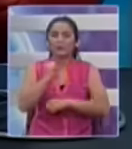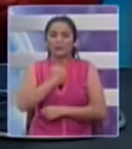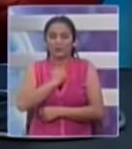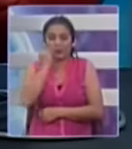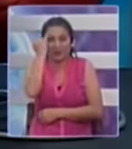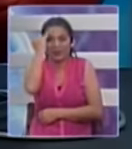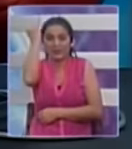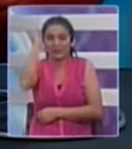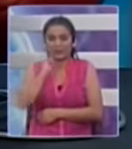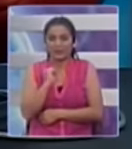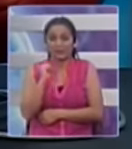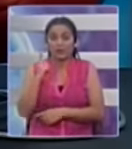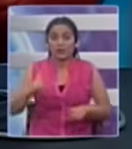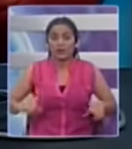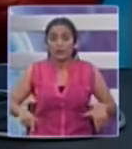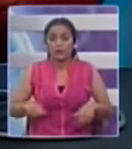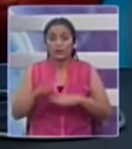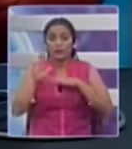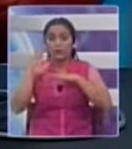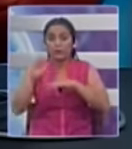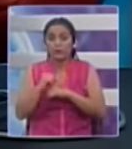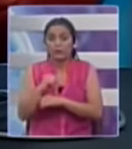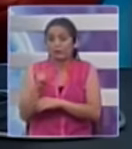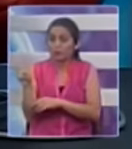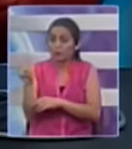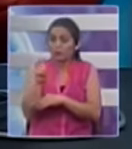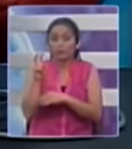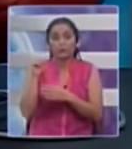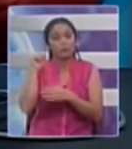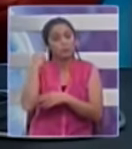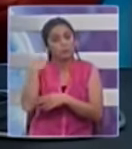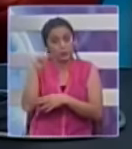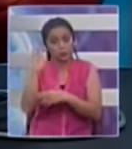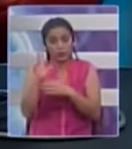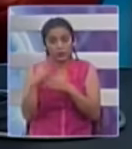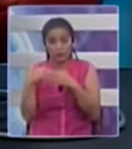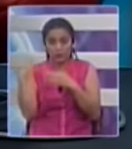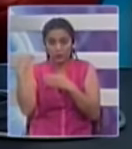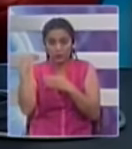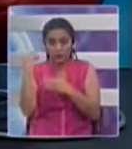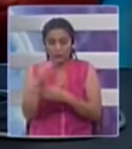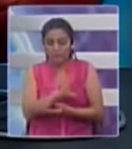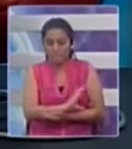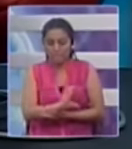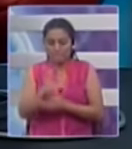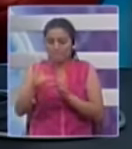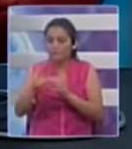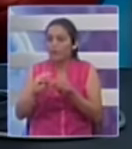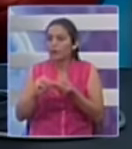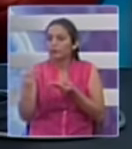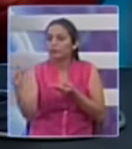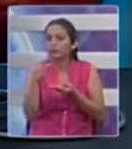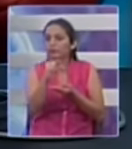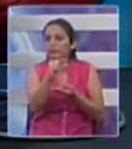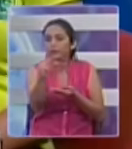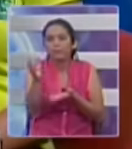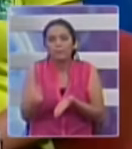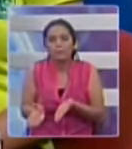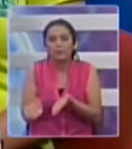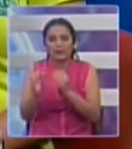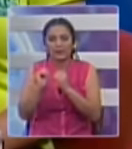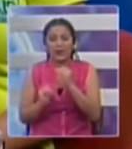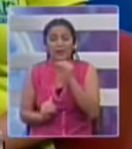ofrecido un fondo de garantía de más de $200 millones que permita colocar en dinero, capital de trabajo de hasta